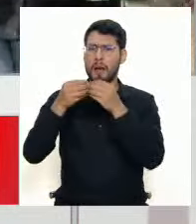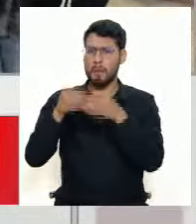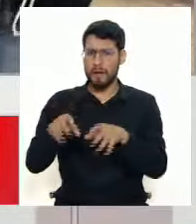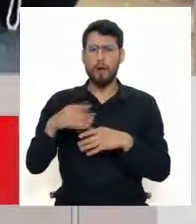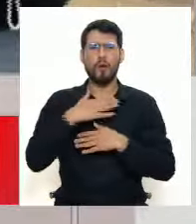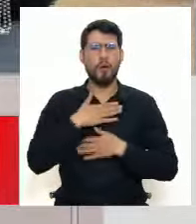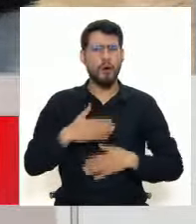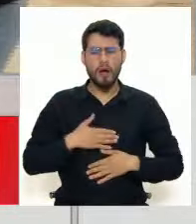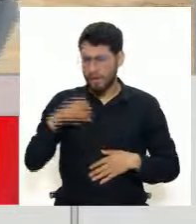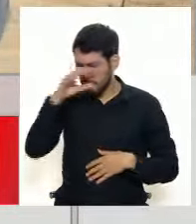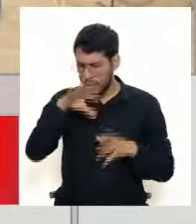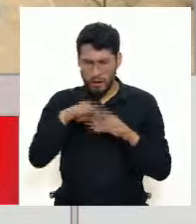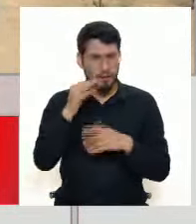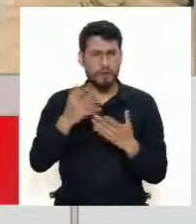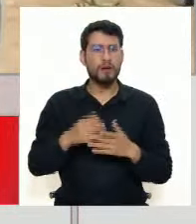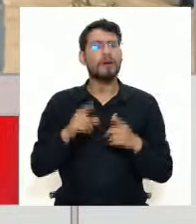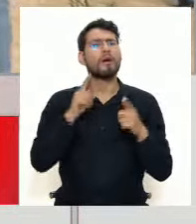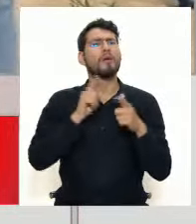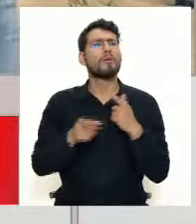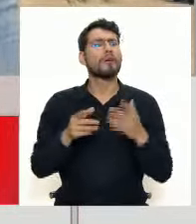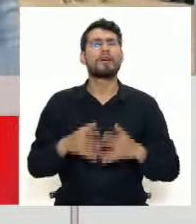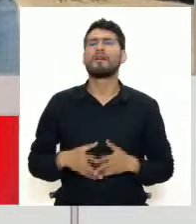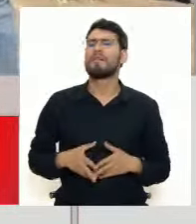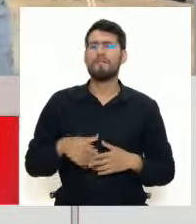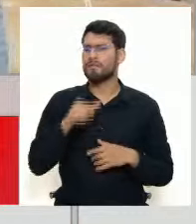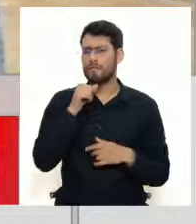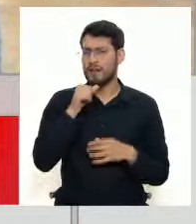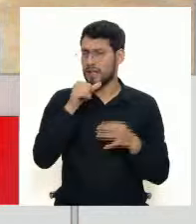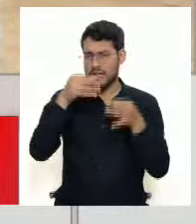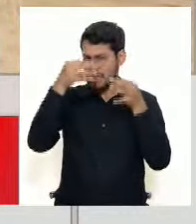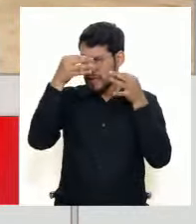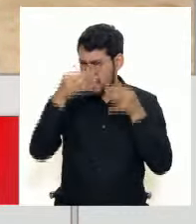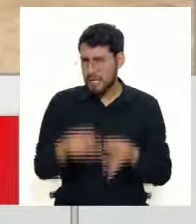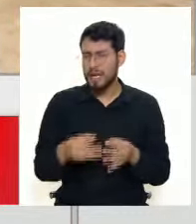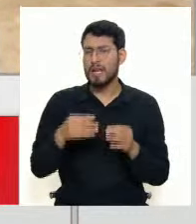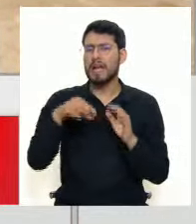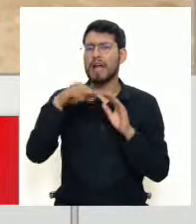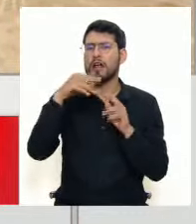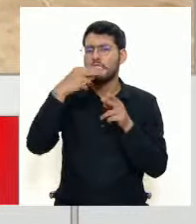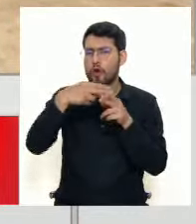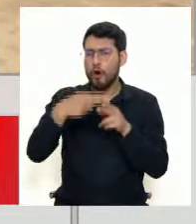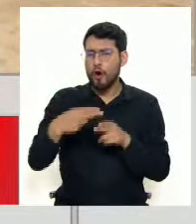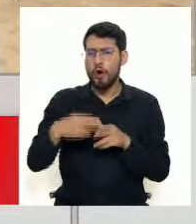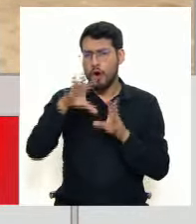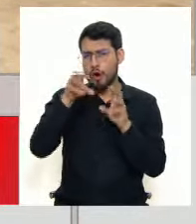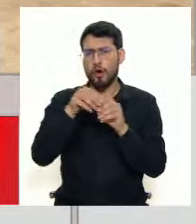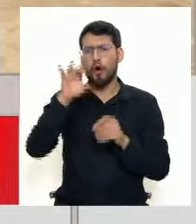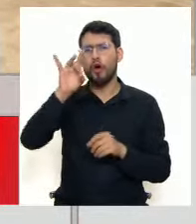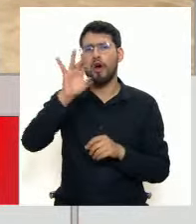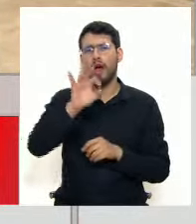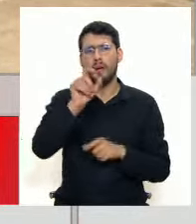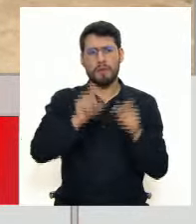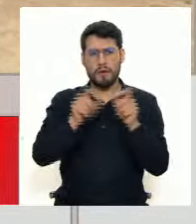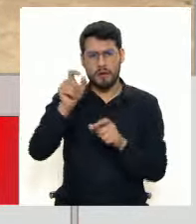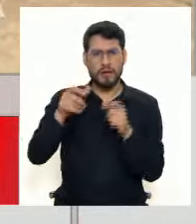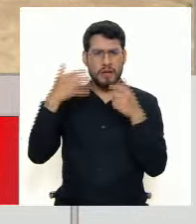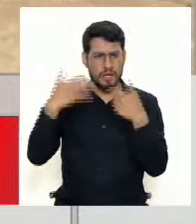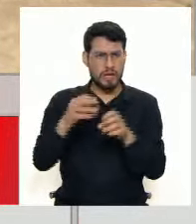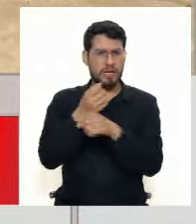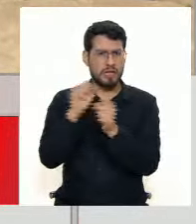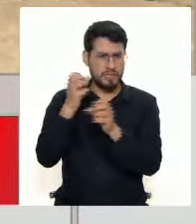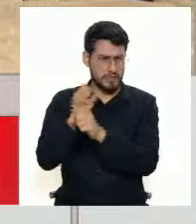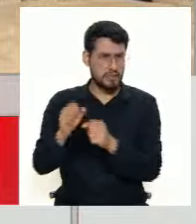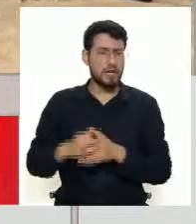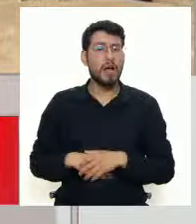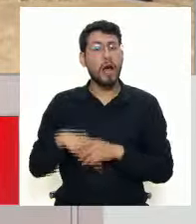extraviadas, cuerpos sin reconocer, pero de momento no se tiene todavía la lista de las 89 personas que ya han sido